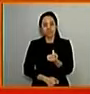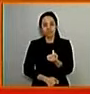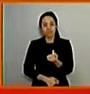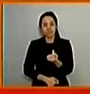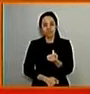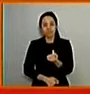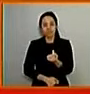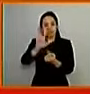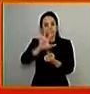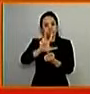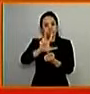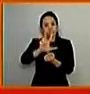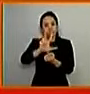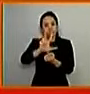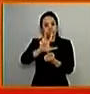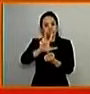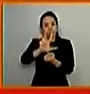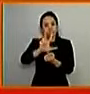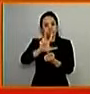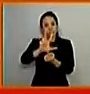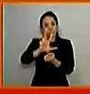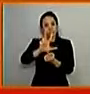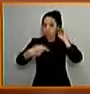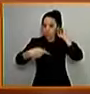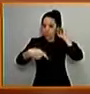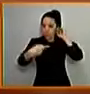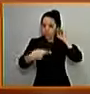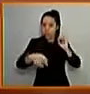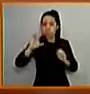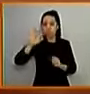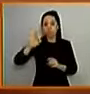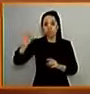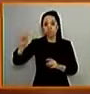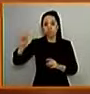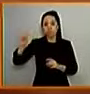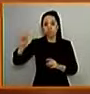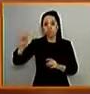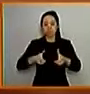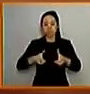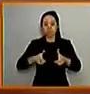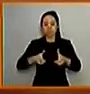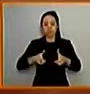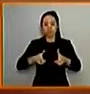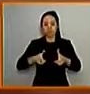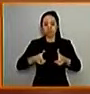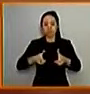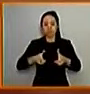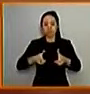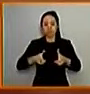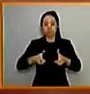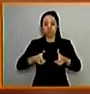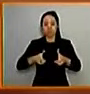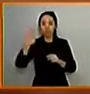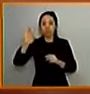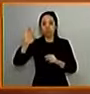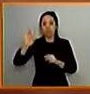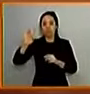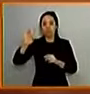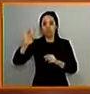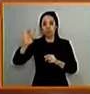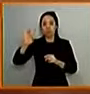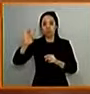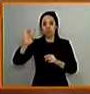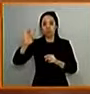Y ese es el 3. Repito el número ganador para diaria 81 rieles y para más 1, 81 más 3. Felicidades a todos